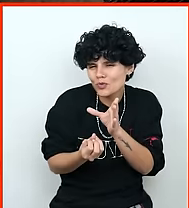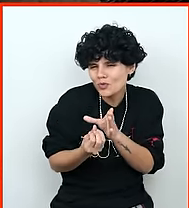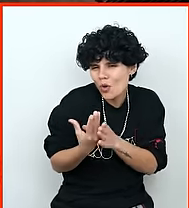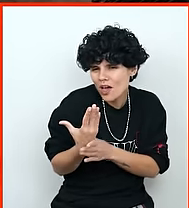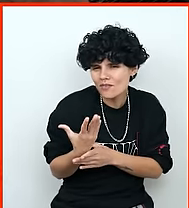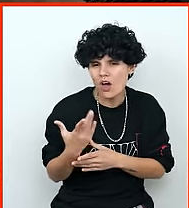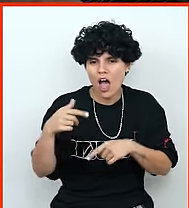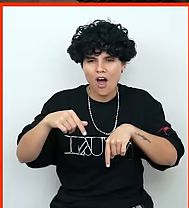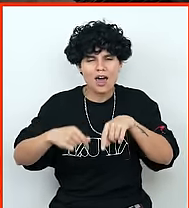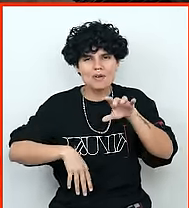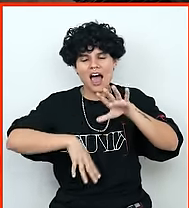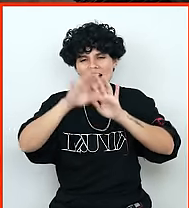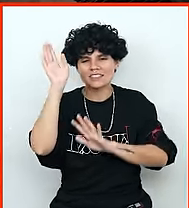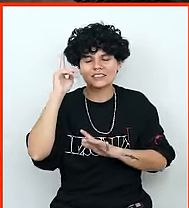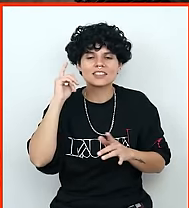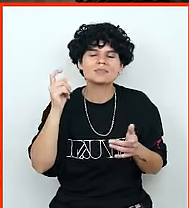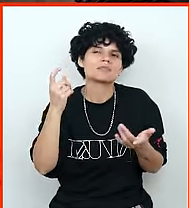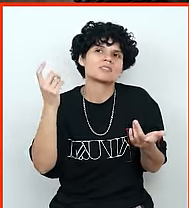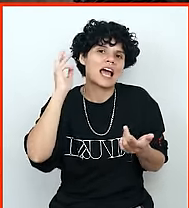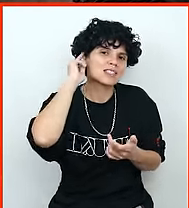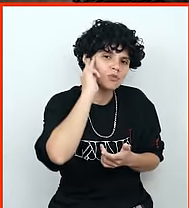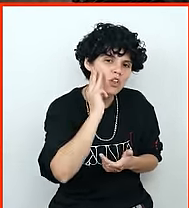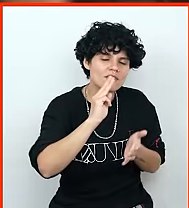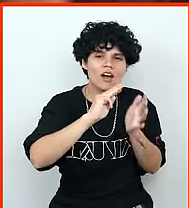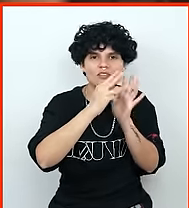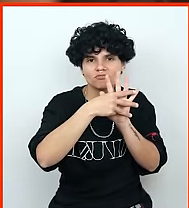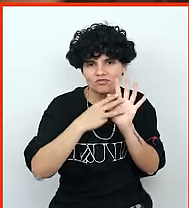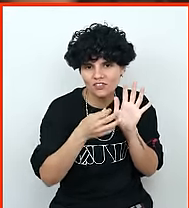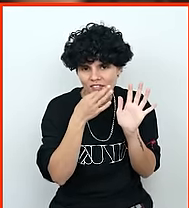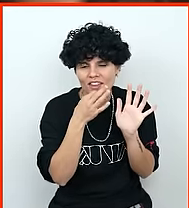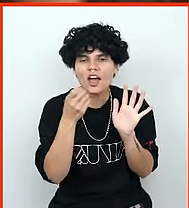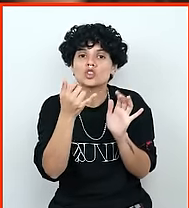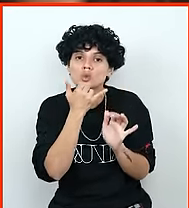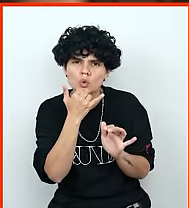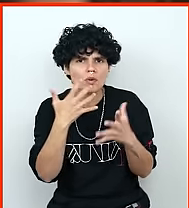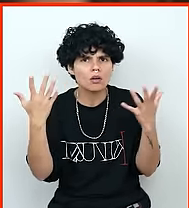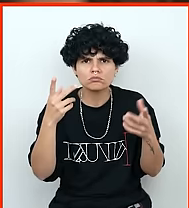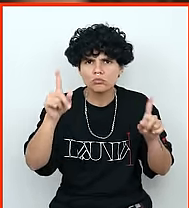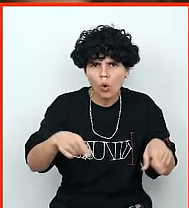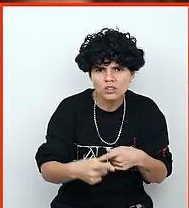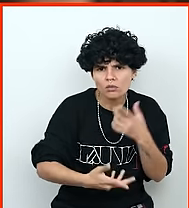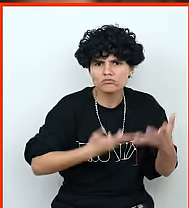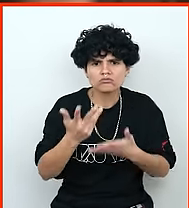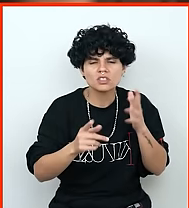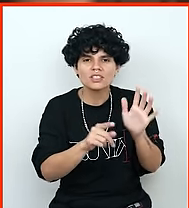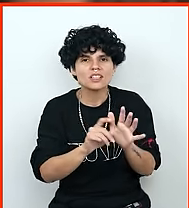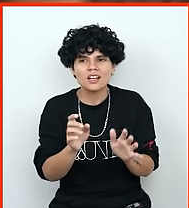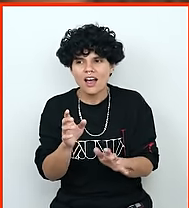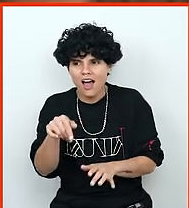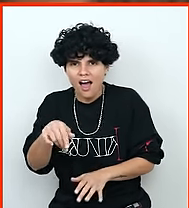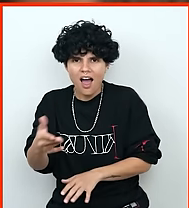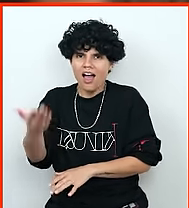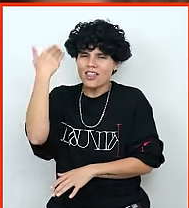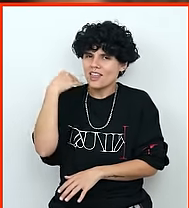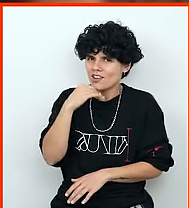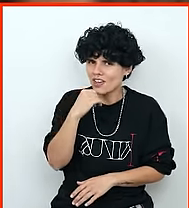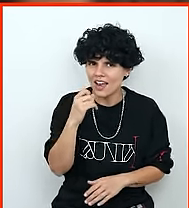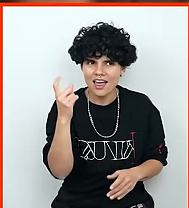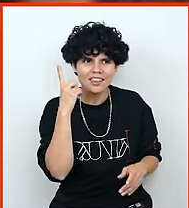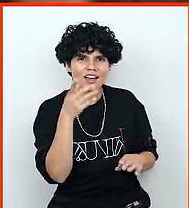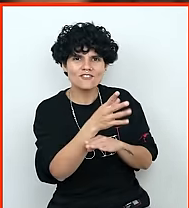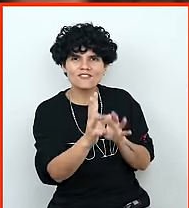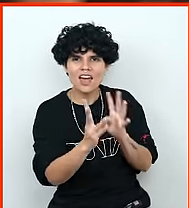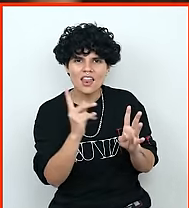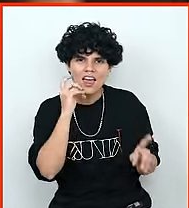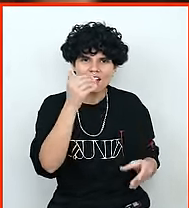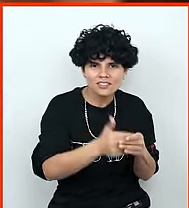en ese tiempo como que tampoco... Ahora con Spotify y todo podía acceder, o YouTube podía acceder a mucha música, pero en ese tiempo no, todavía iba al Bio a encontrar cassette y CDs, ¿cachai? Y